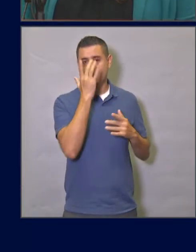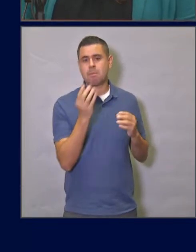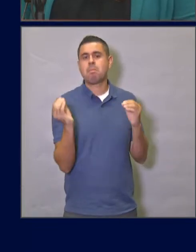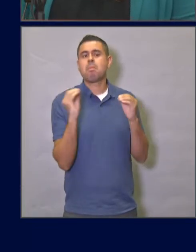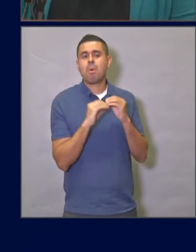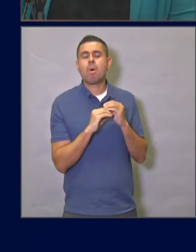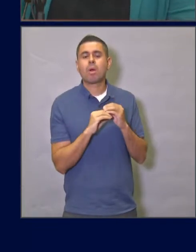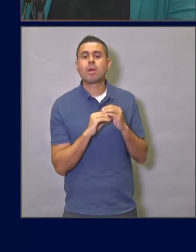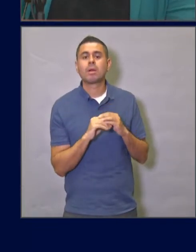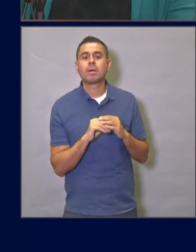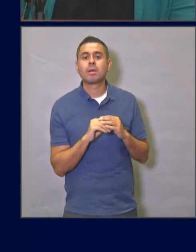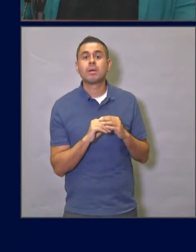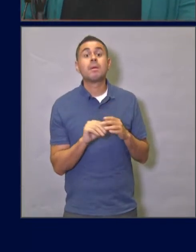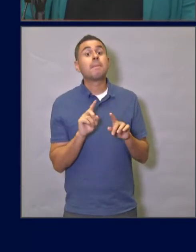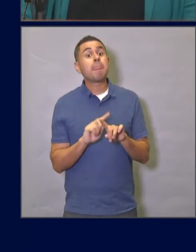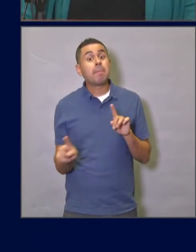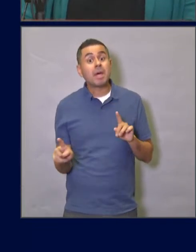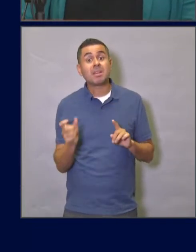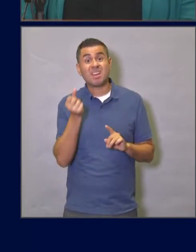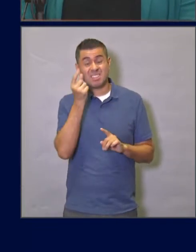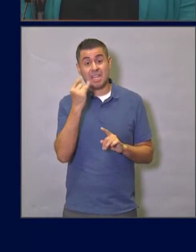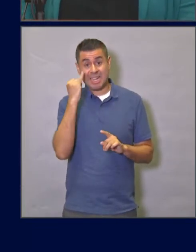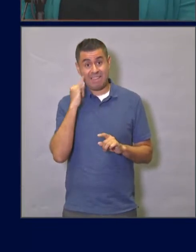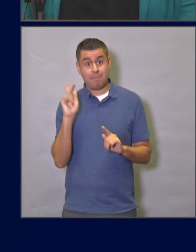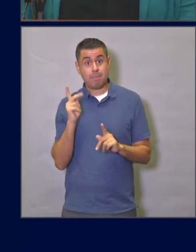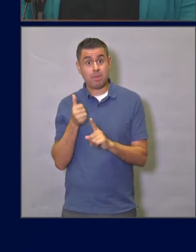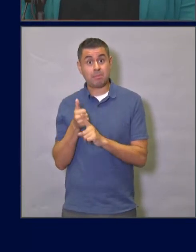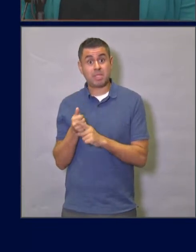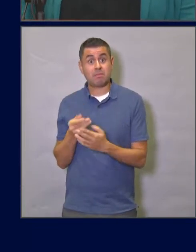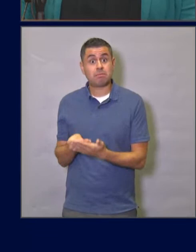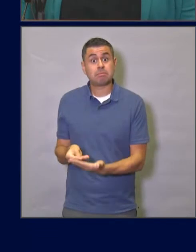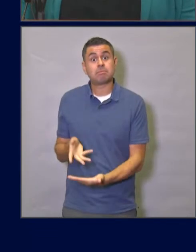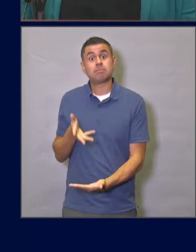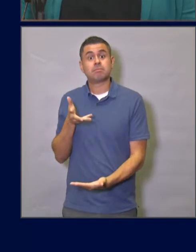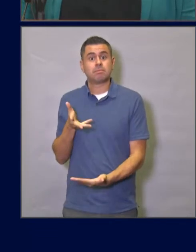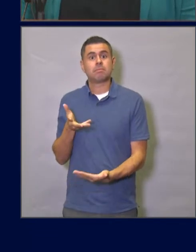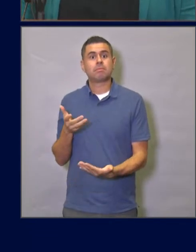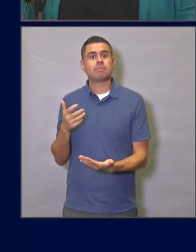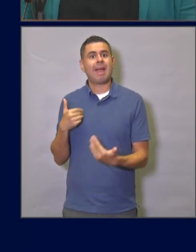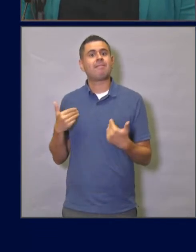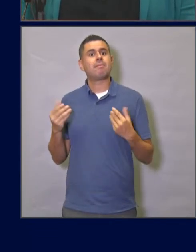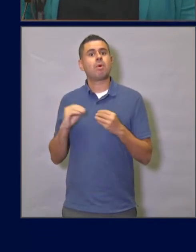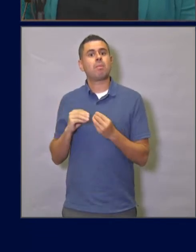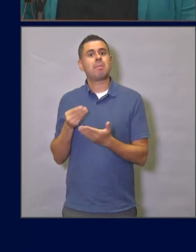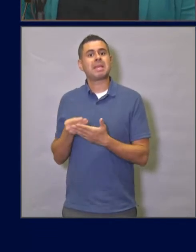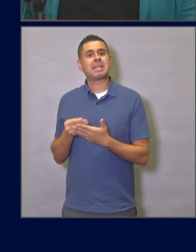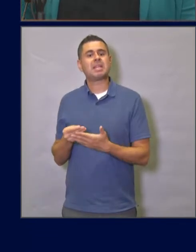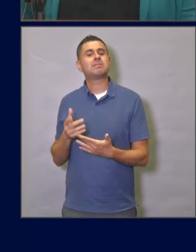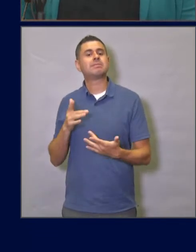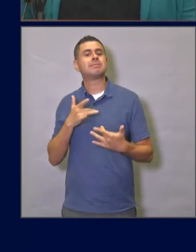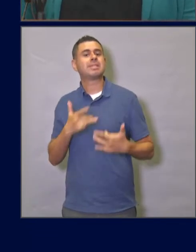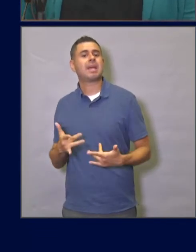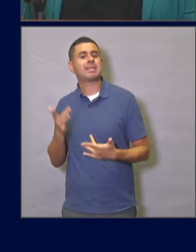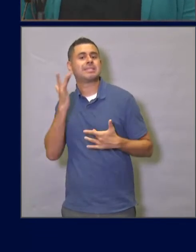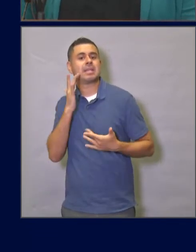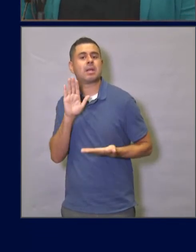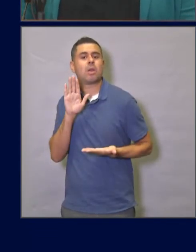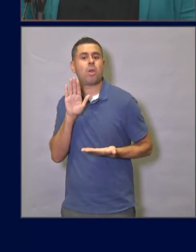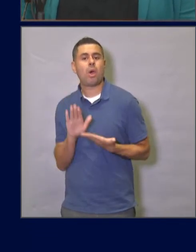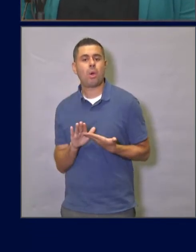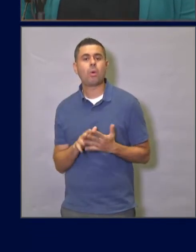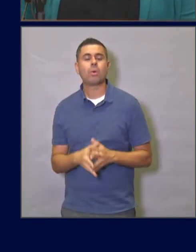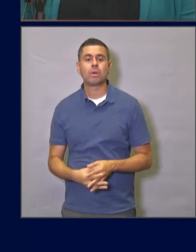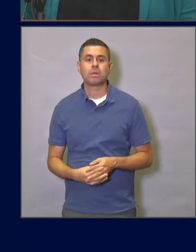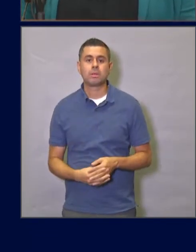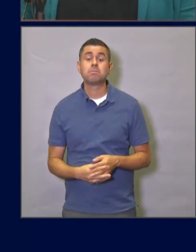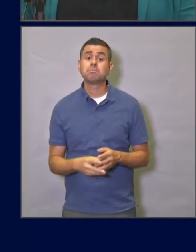más recursos son mucho más bajos que en las zonas con menos recursos. Aunque vemos disminuciones en todas